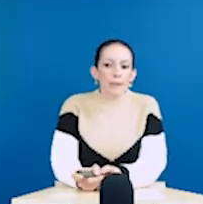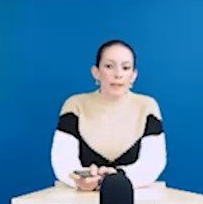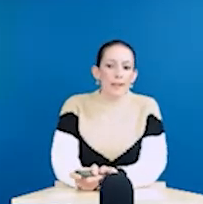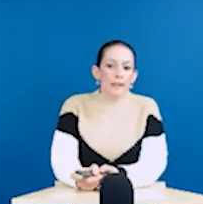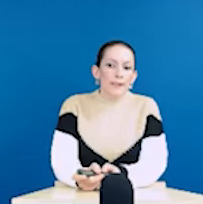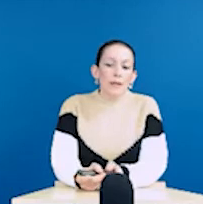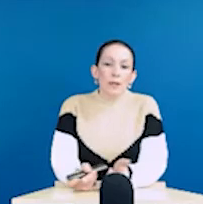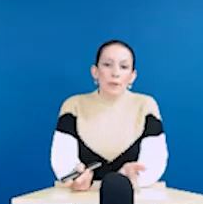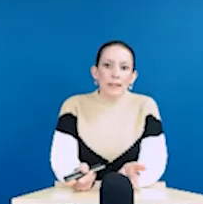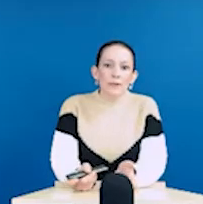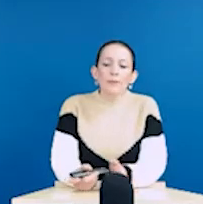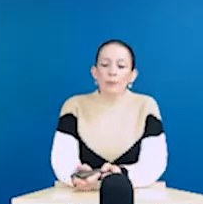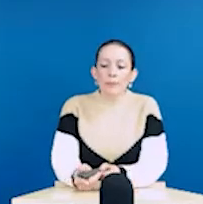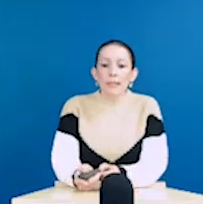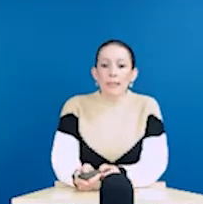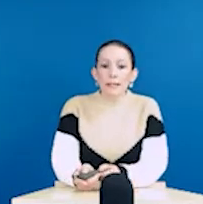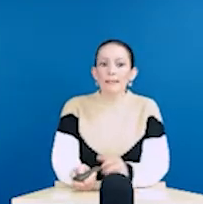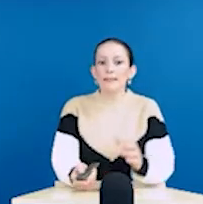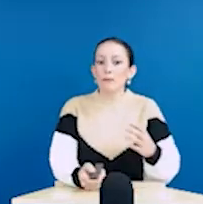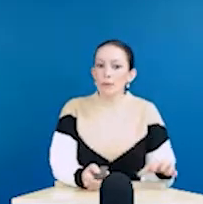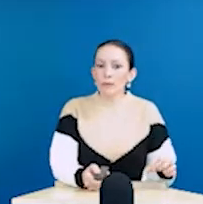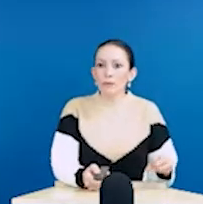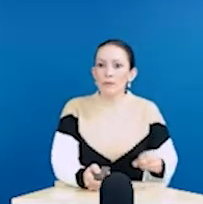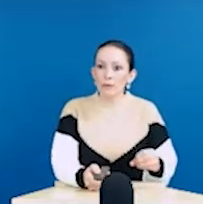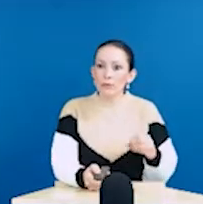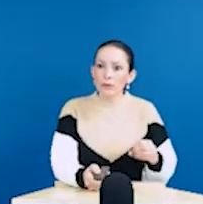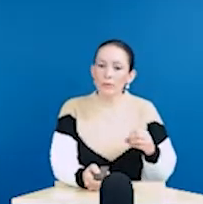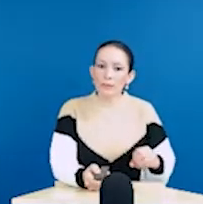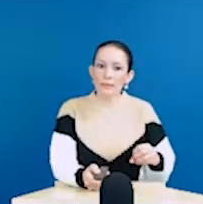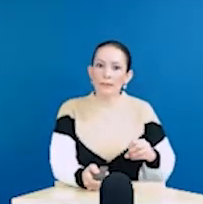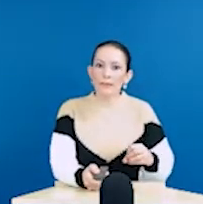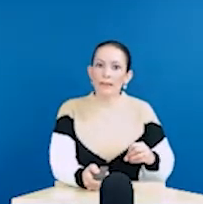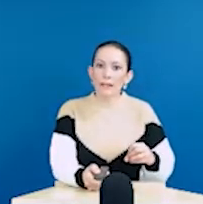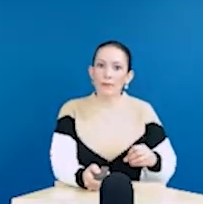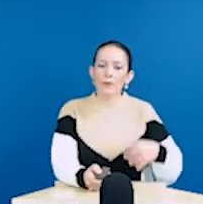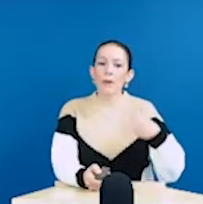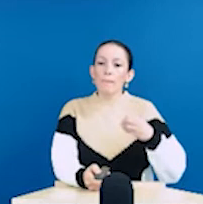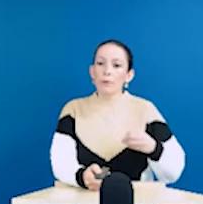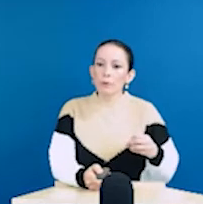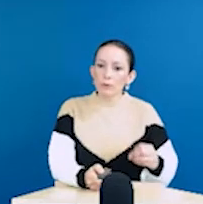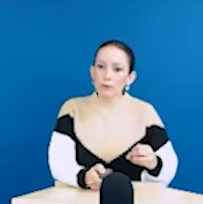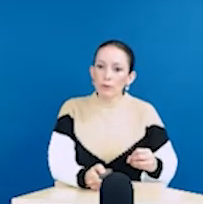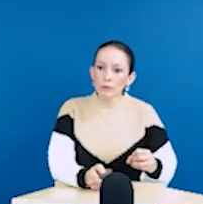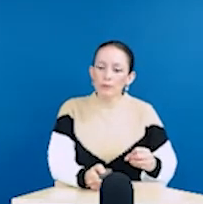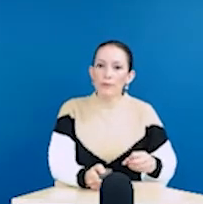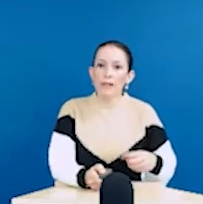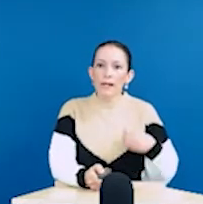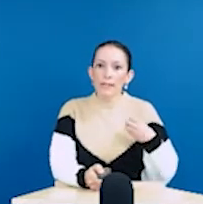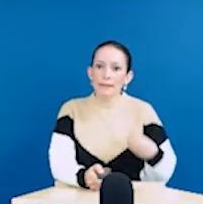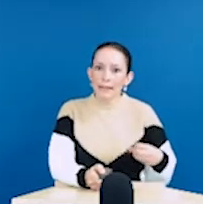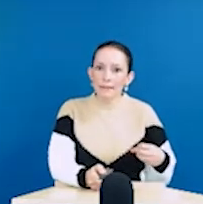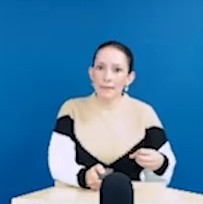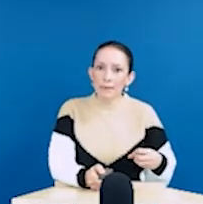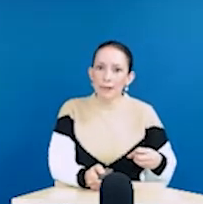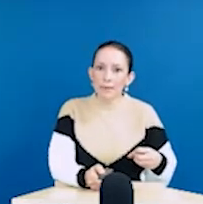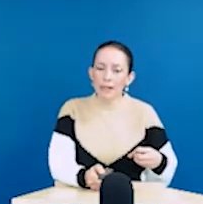y de acuerdo a eso poder manejar si esos signos vitales están alterados por nosotros